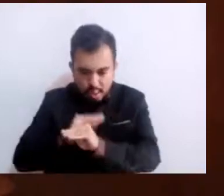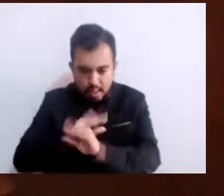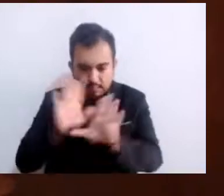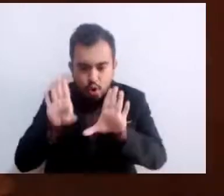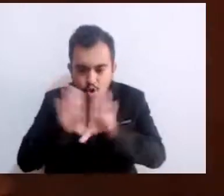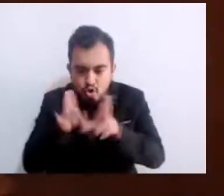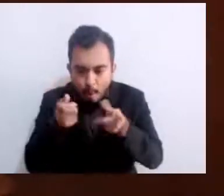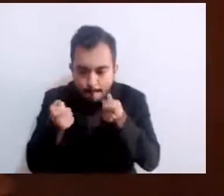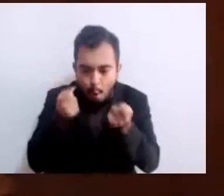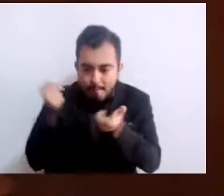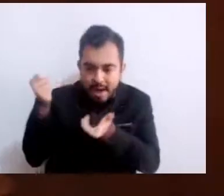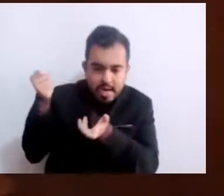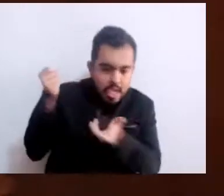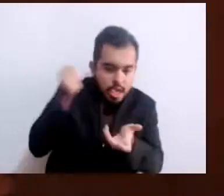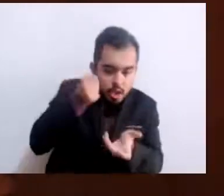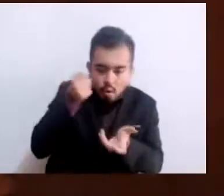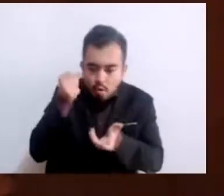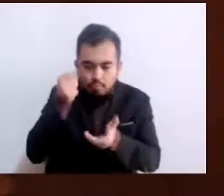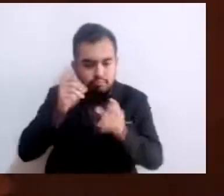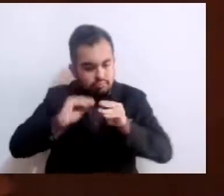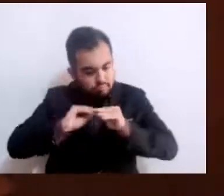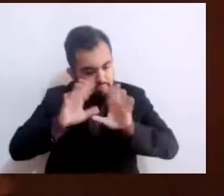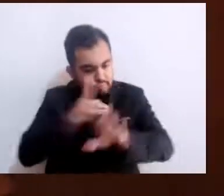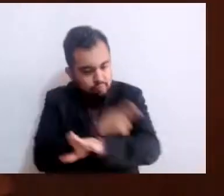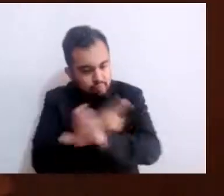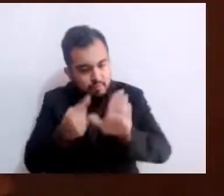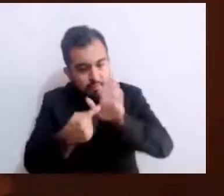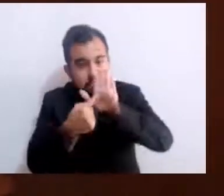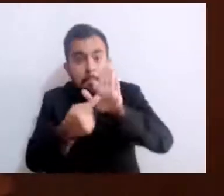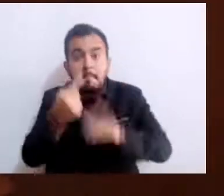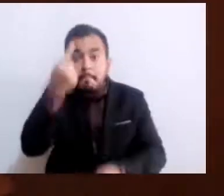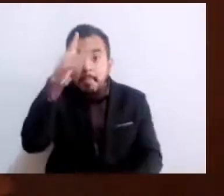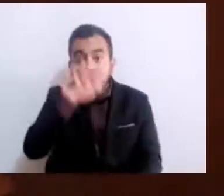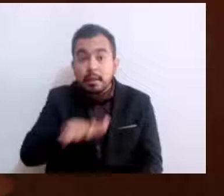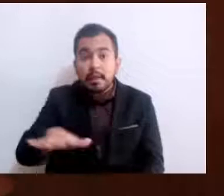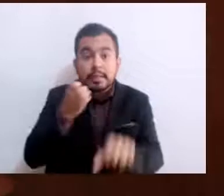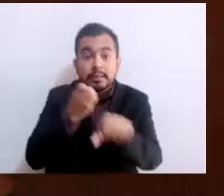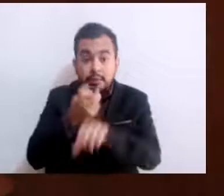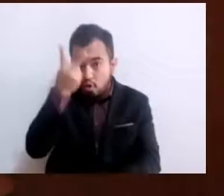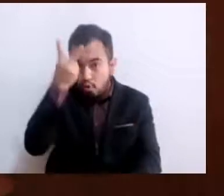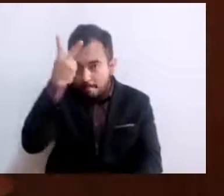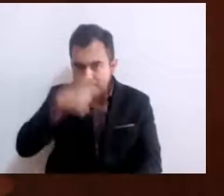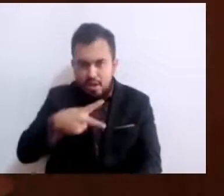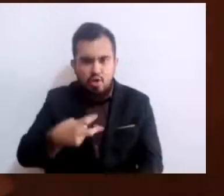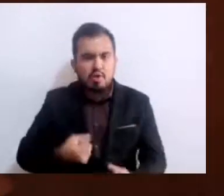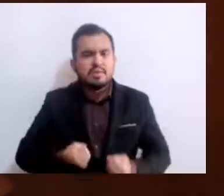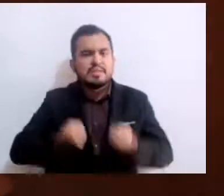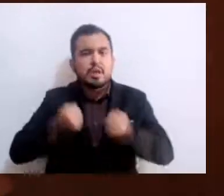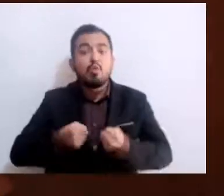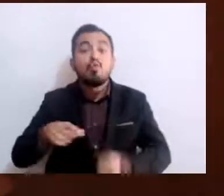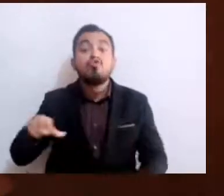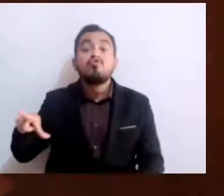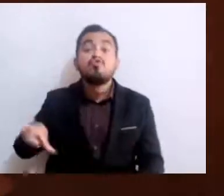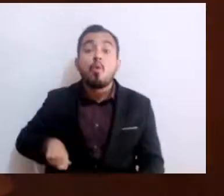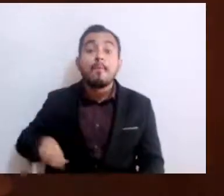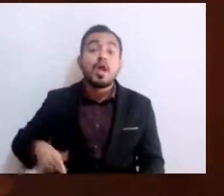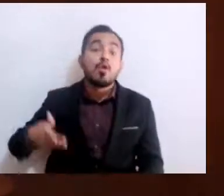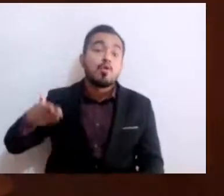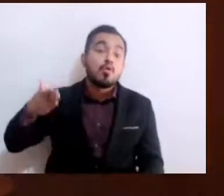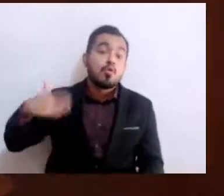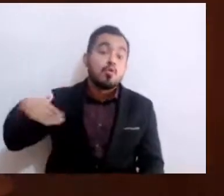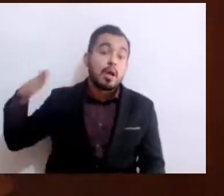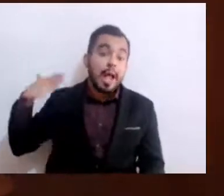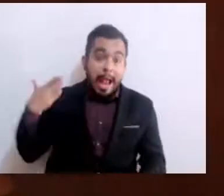que no le quede duda a los mexiquenses que los gobiernos anteriores, el actual y los